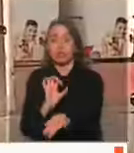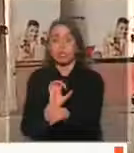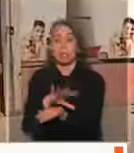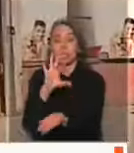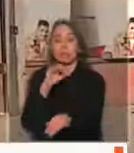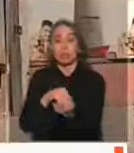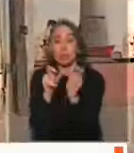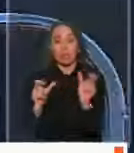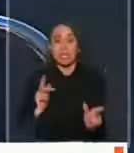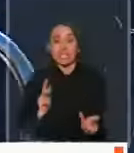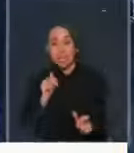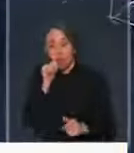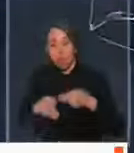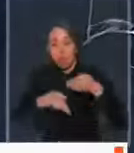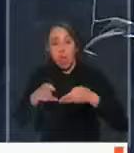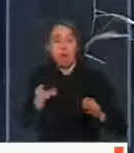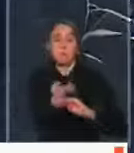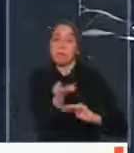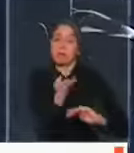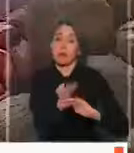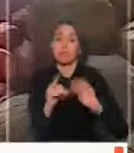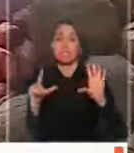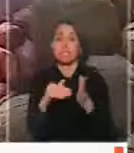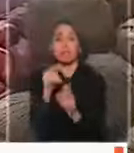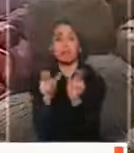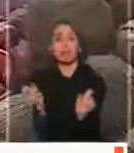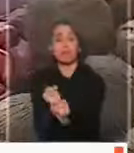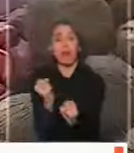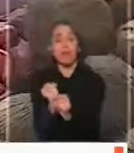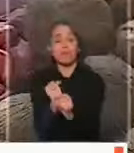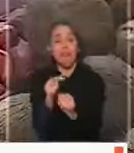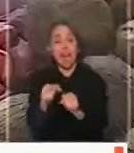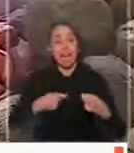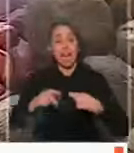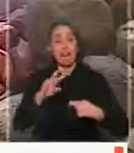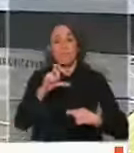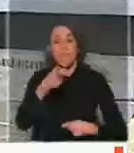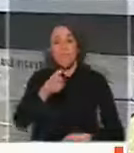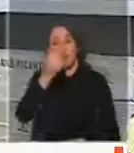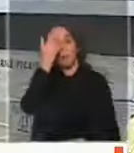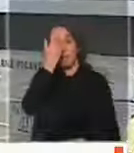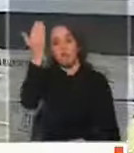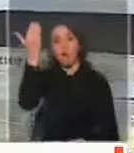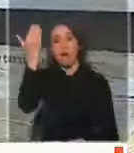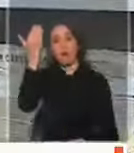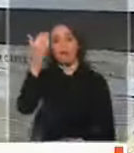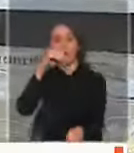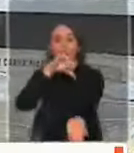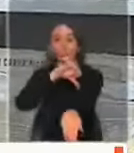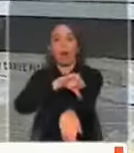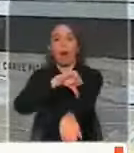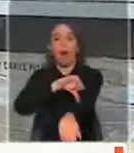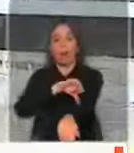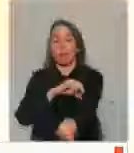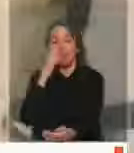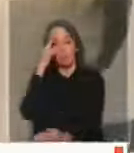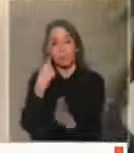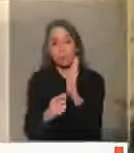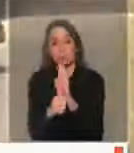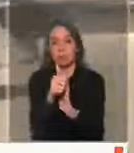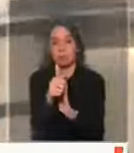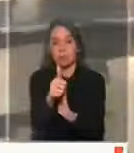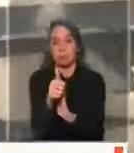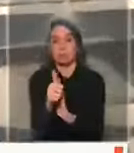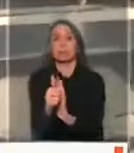50.000 clientes diarios y 7.000 trabajadores que alberga este recinto ícono de la capital. Me parece correcto, pero